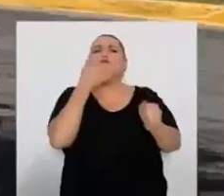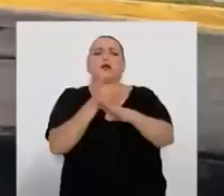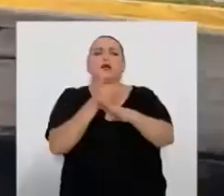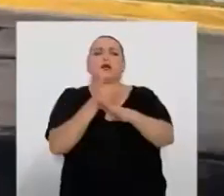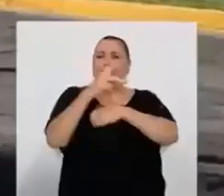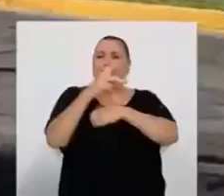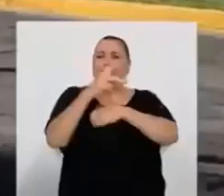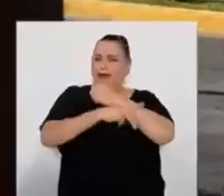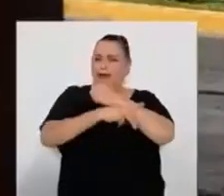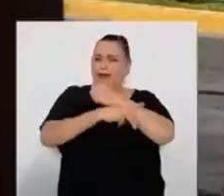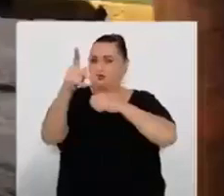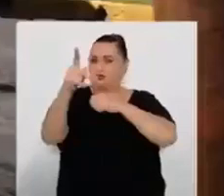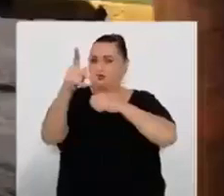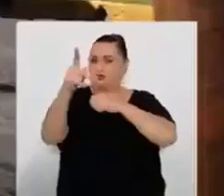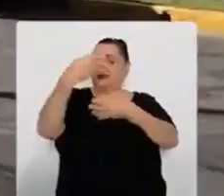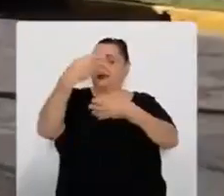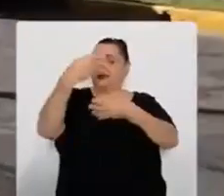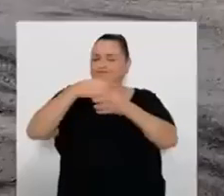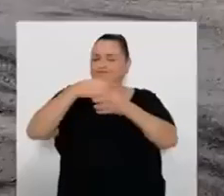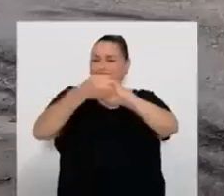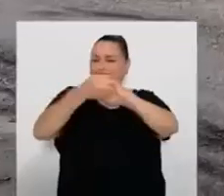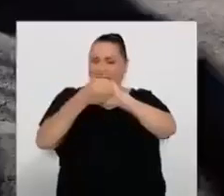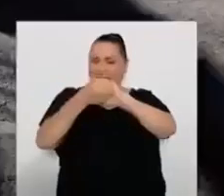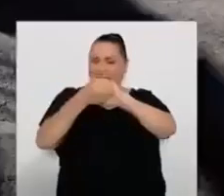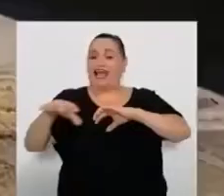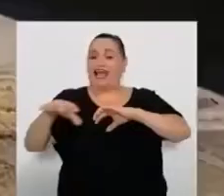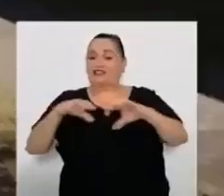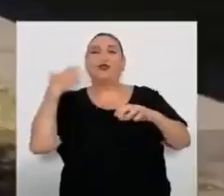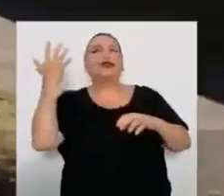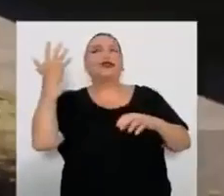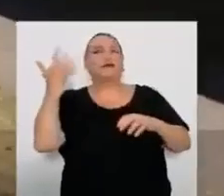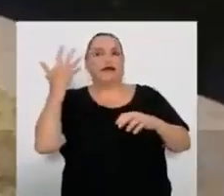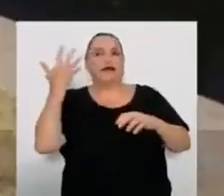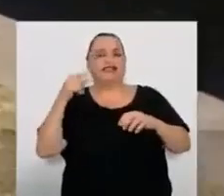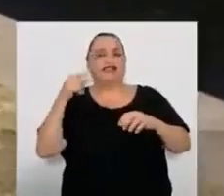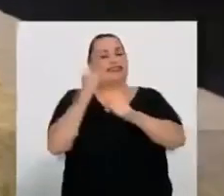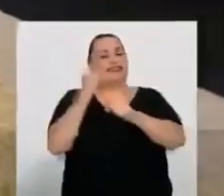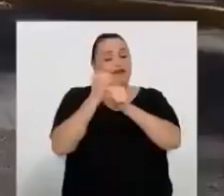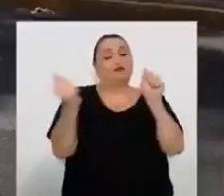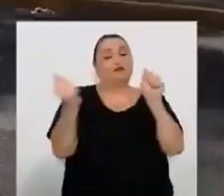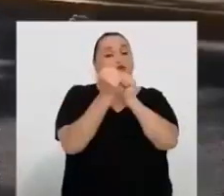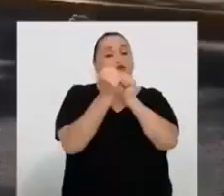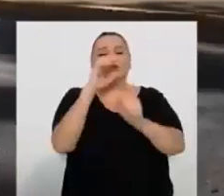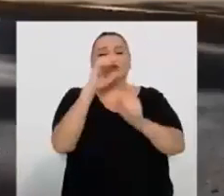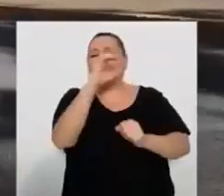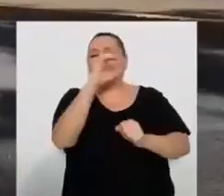Alianza para la Acción Climática y trabajemos juntos por la Costa Rica verde del mañana.